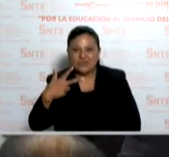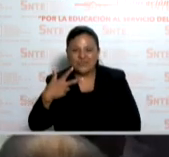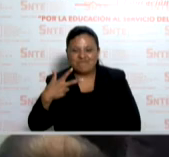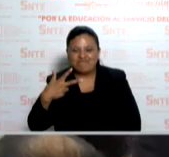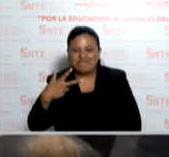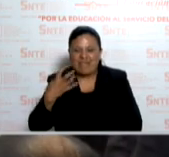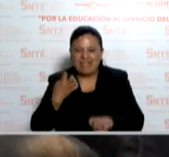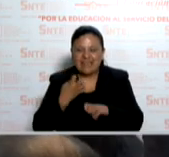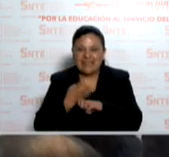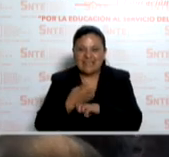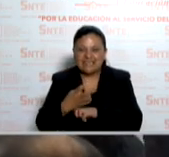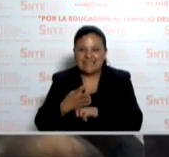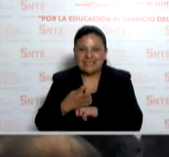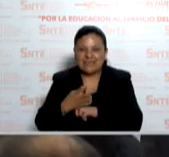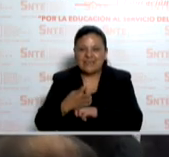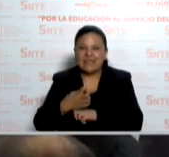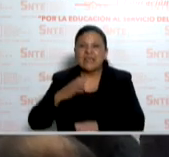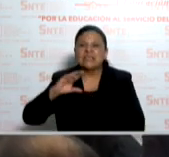Chihuahua.